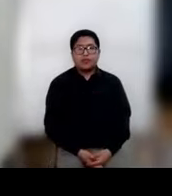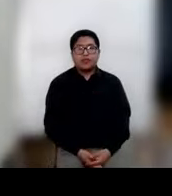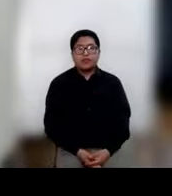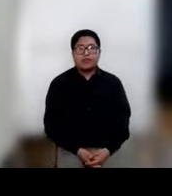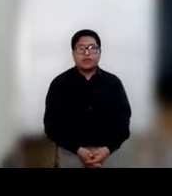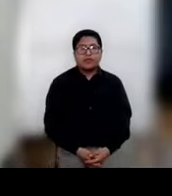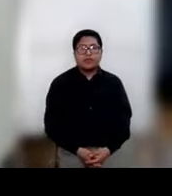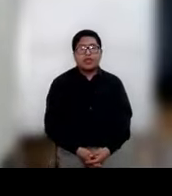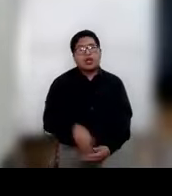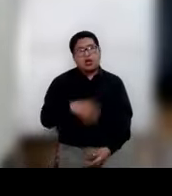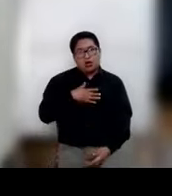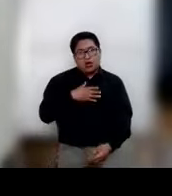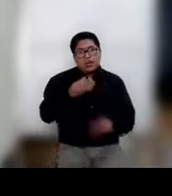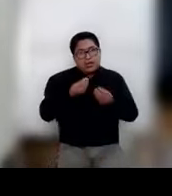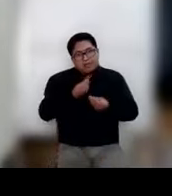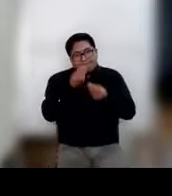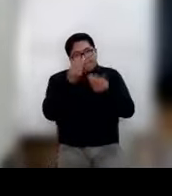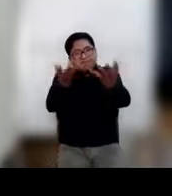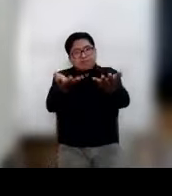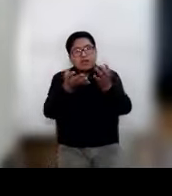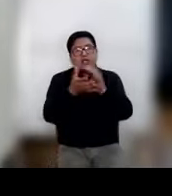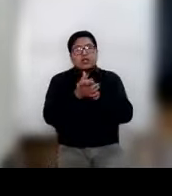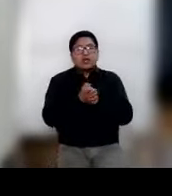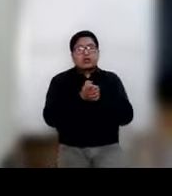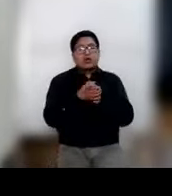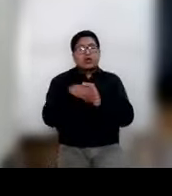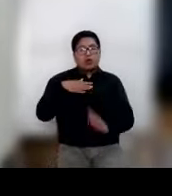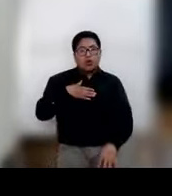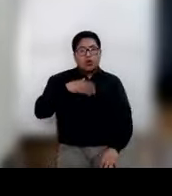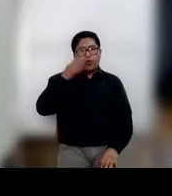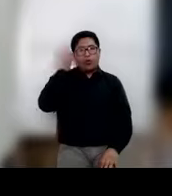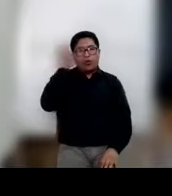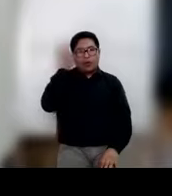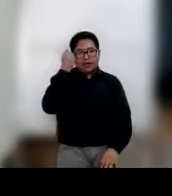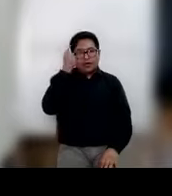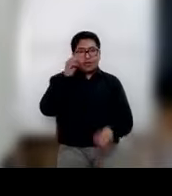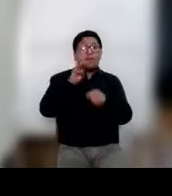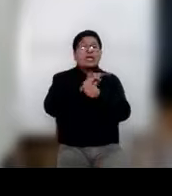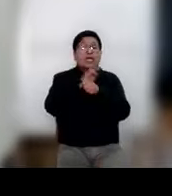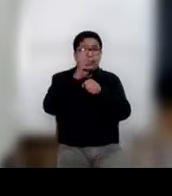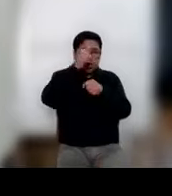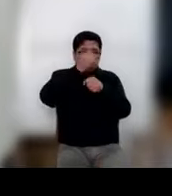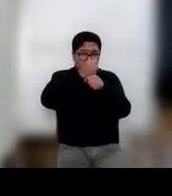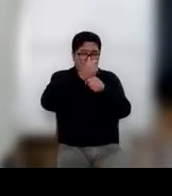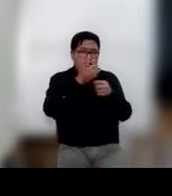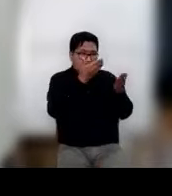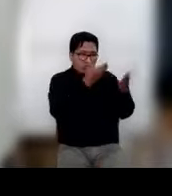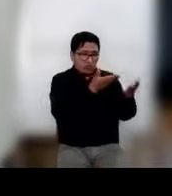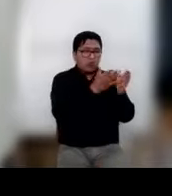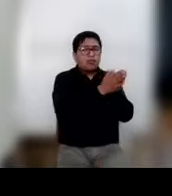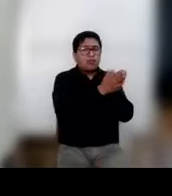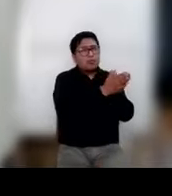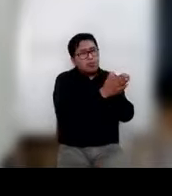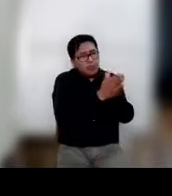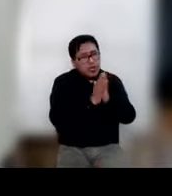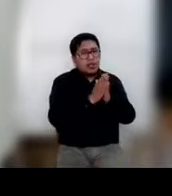quiero también manifestar les entiendo yo que está la ministra de trabajo pedirla también a ella de que nos